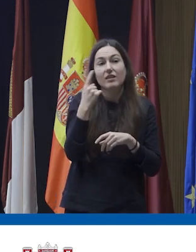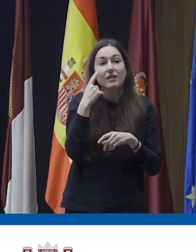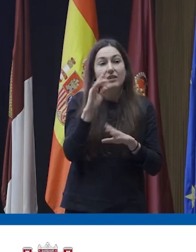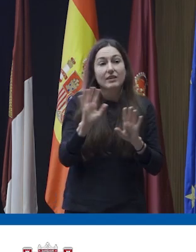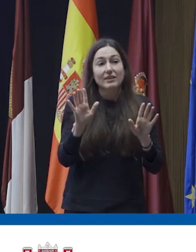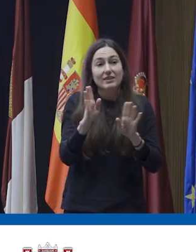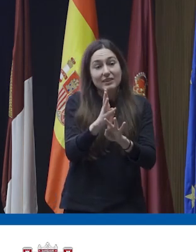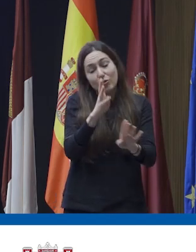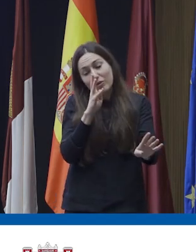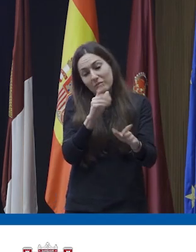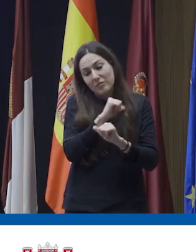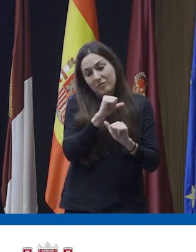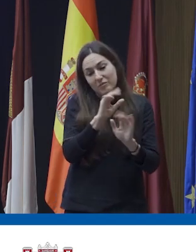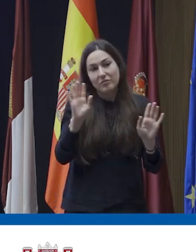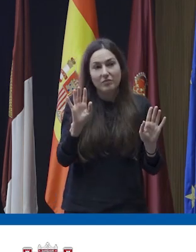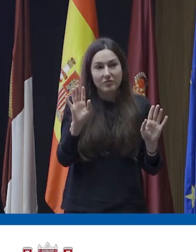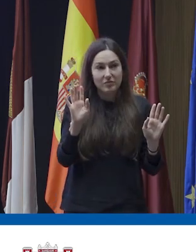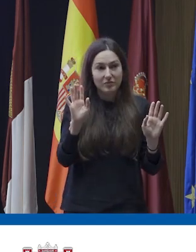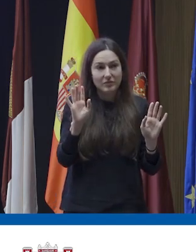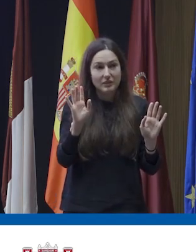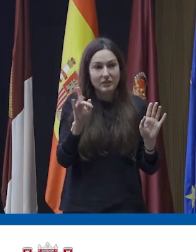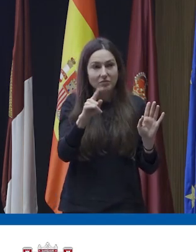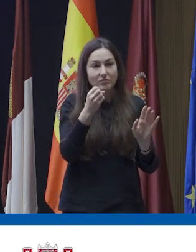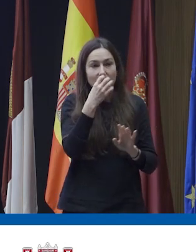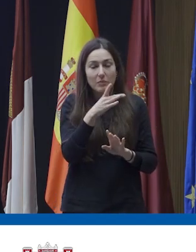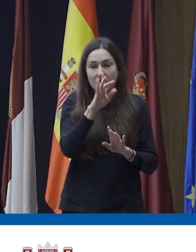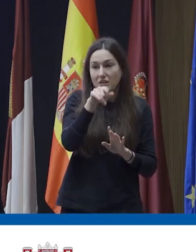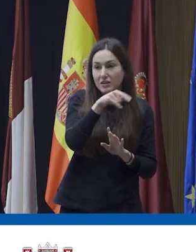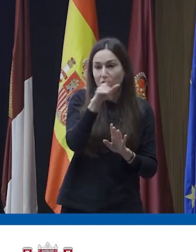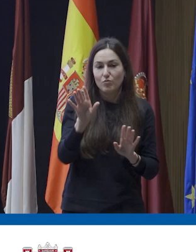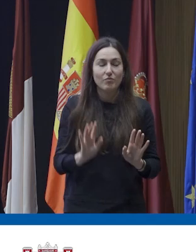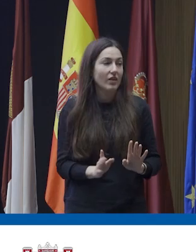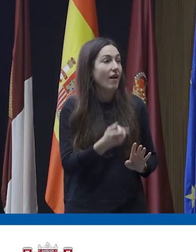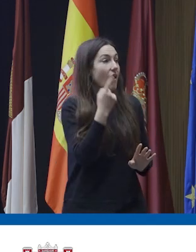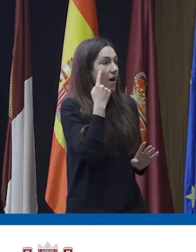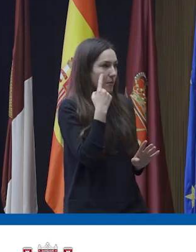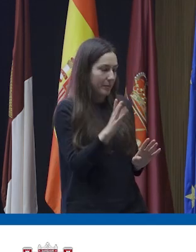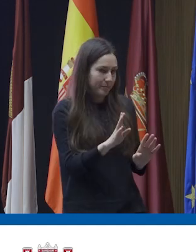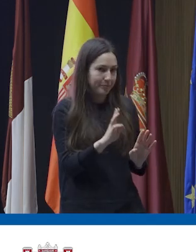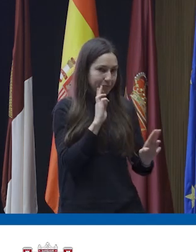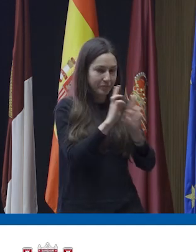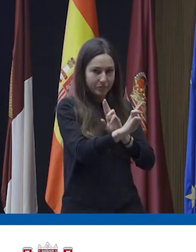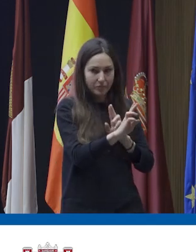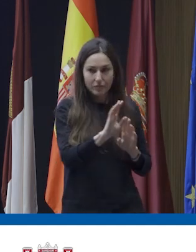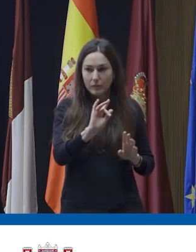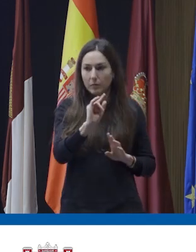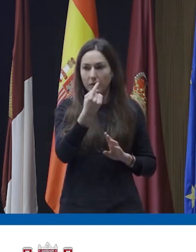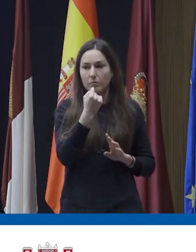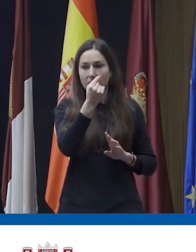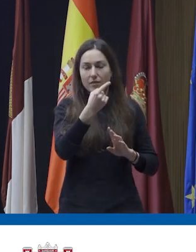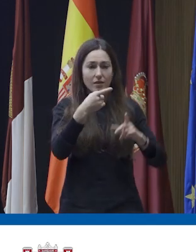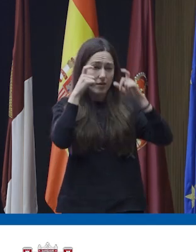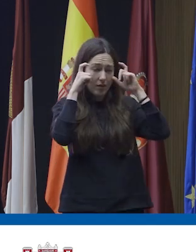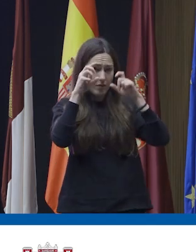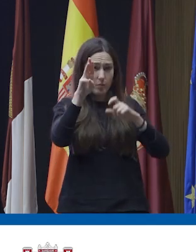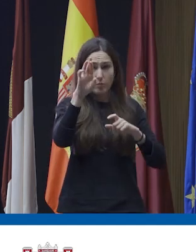espera. Claro. Si me parece a ustedes bien o no, sí, o qué debo hacer. En principio, gracias. Lo que estás comentando es el uso de progresivos,